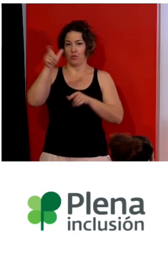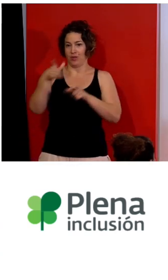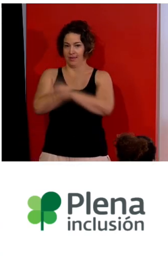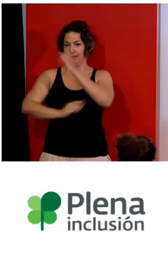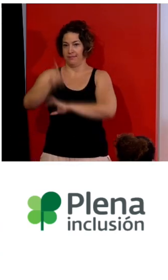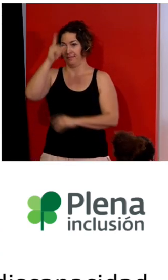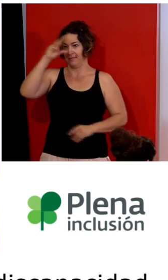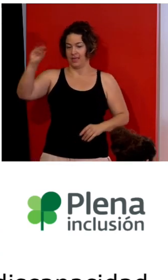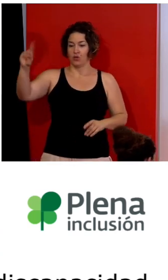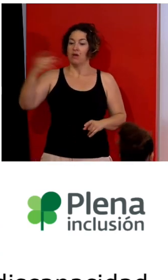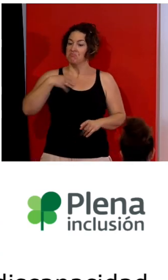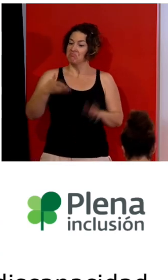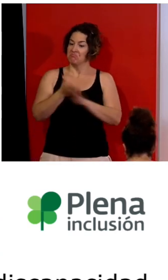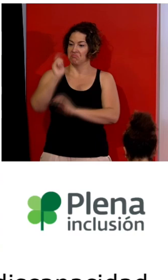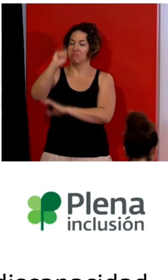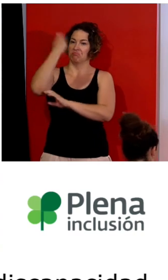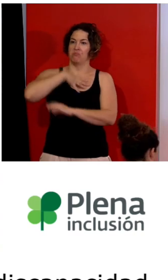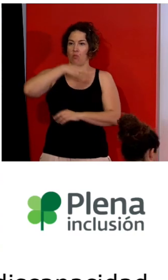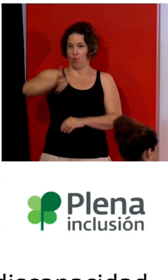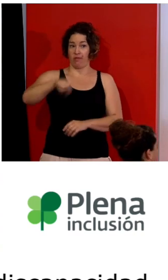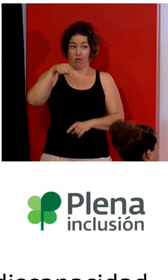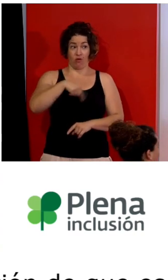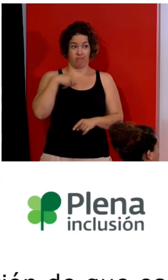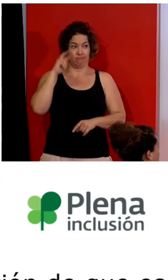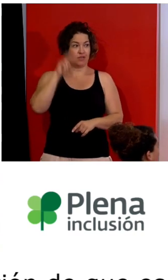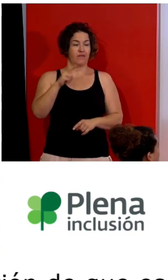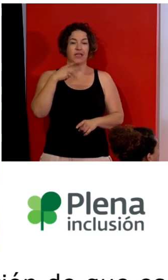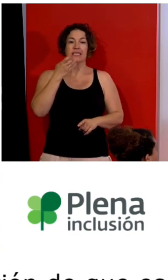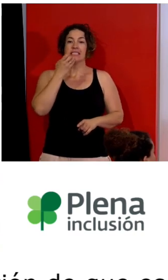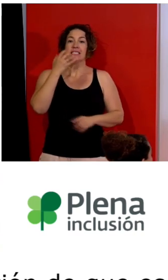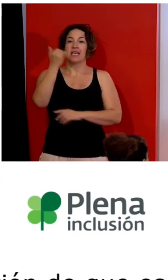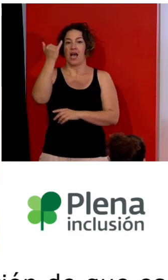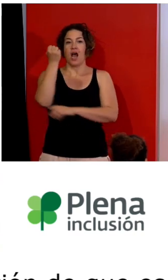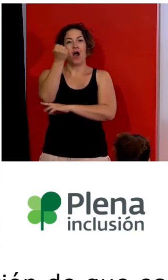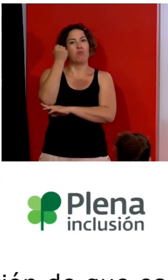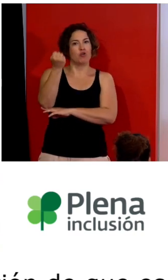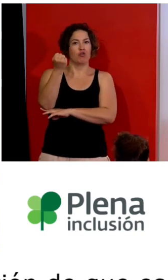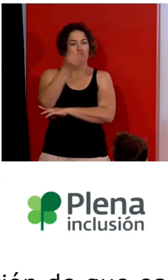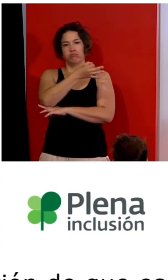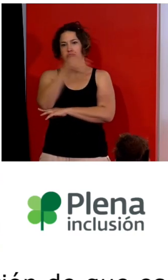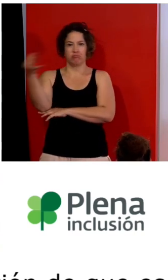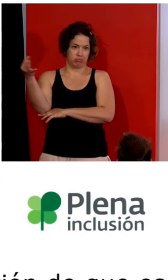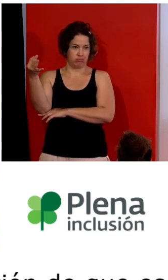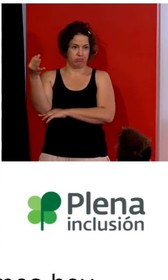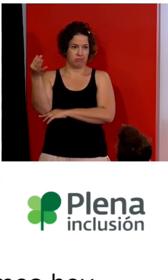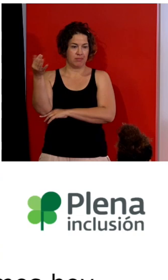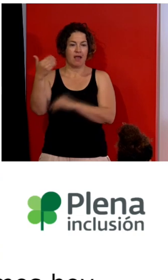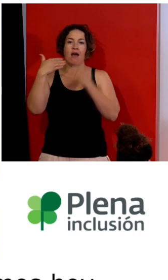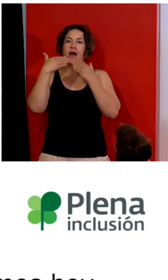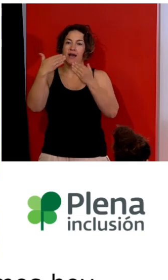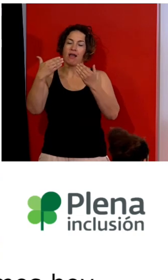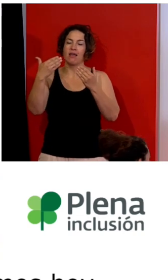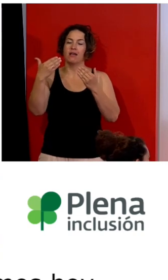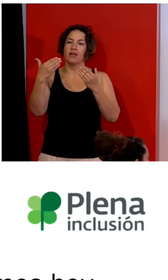posible alcanzar el éxito, como hoy veremos, cuando se cuenta con los apoyos y oportunidades precisas a través de una